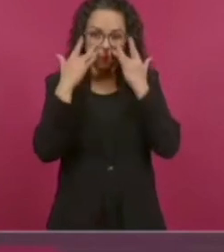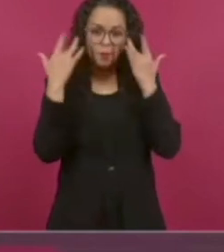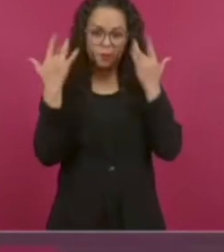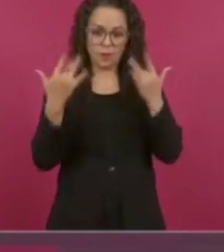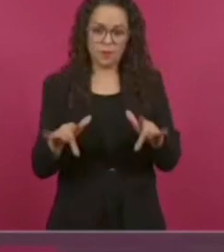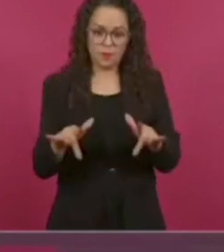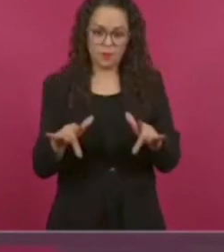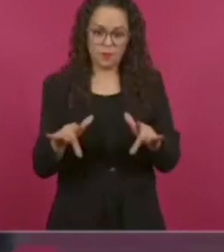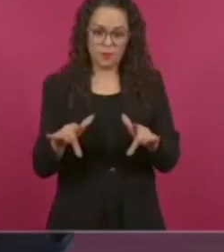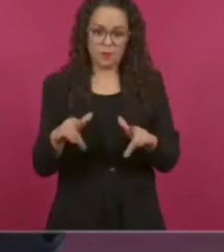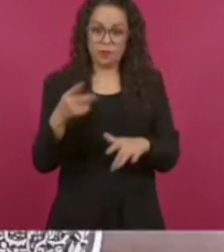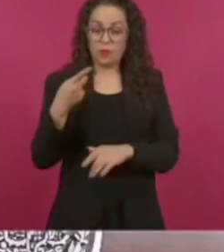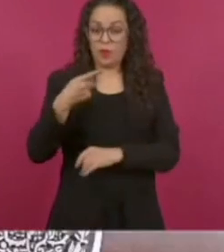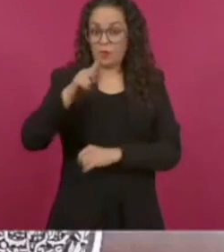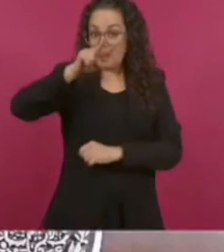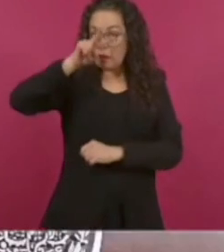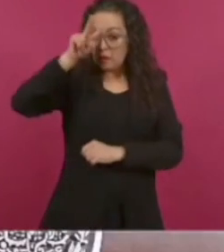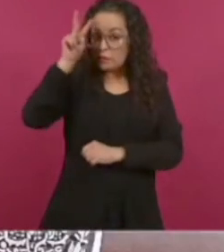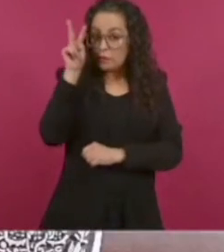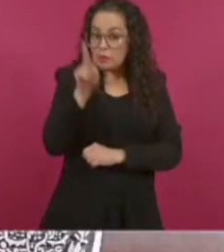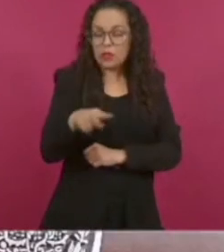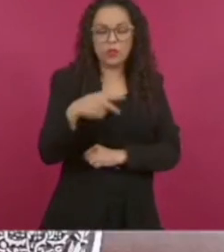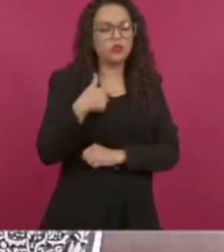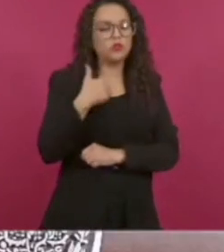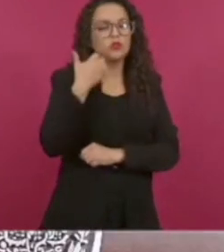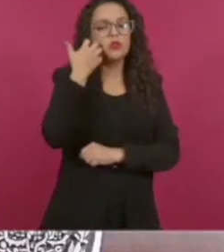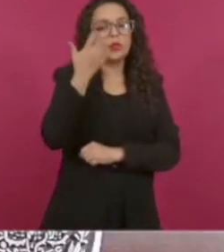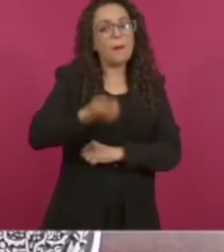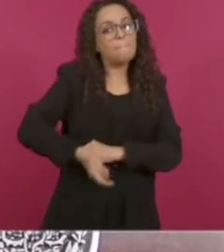primero agradecerles a todos, ¿no? Imagínense